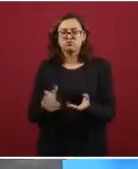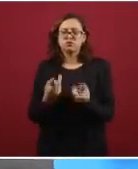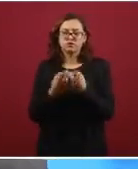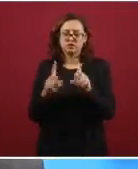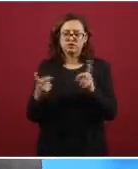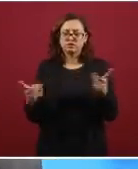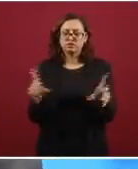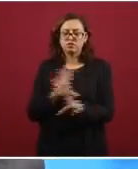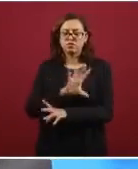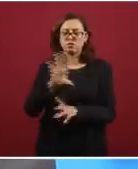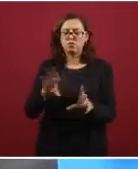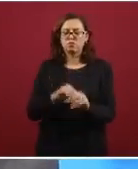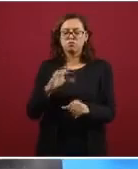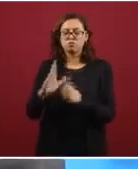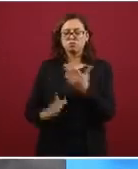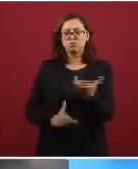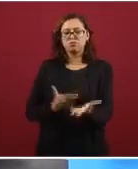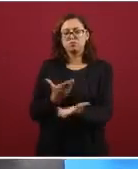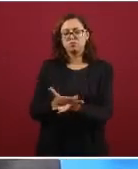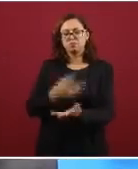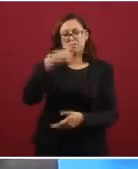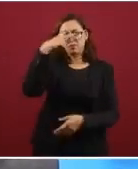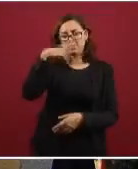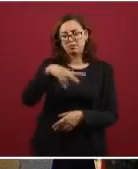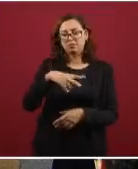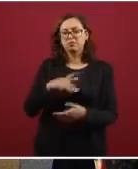Integral presentado por México.